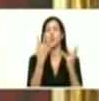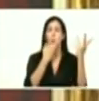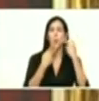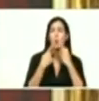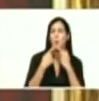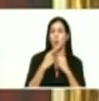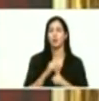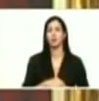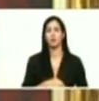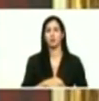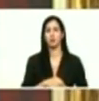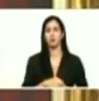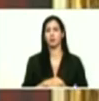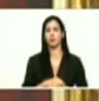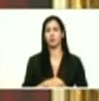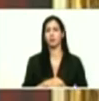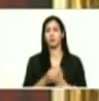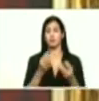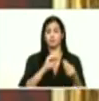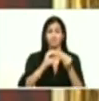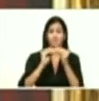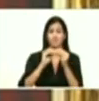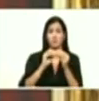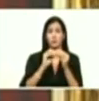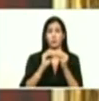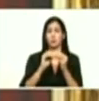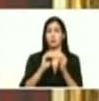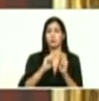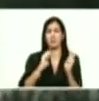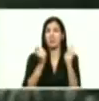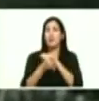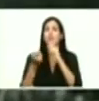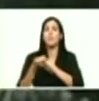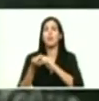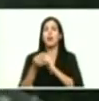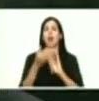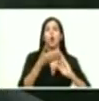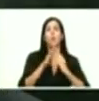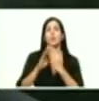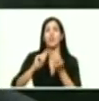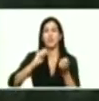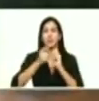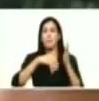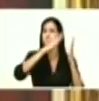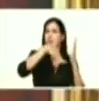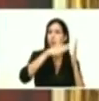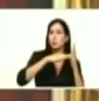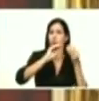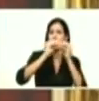para urbanizar y reurbanizar todas las comunidades populares de los hogares de la patria